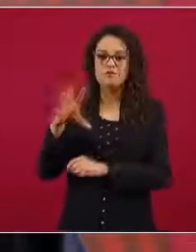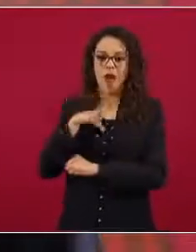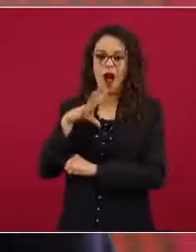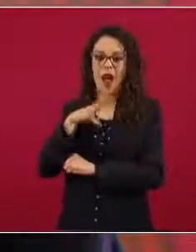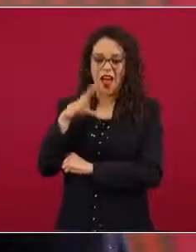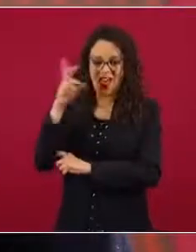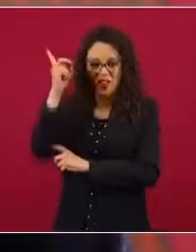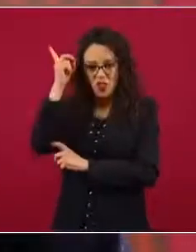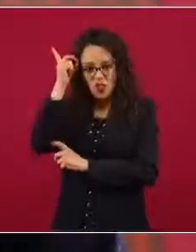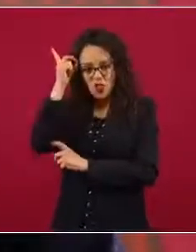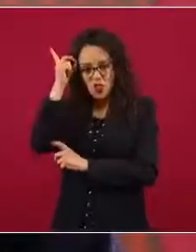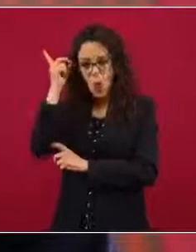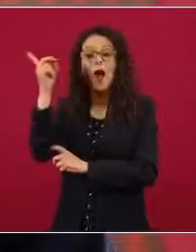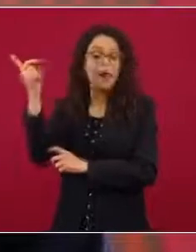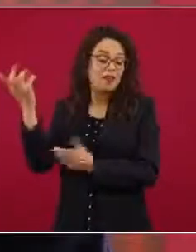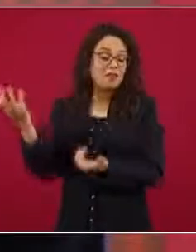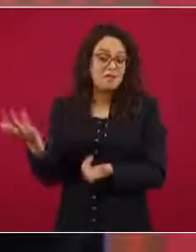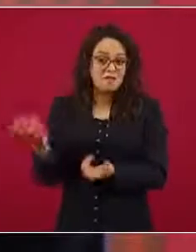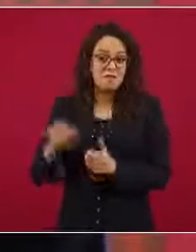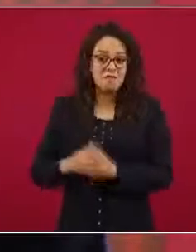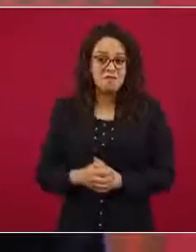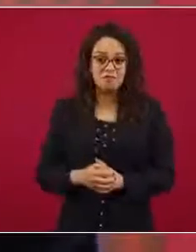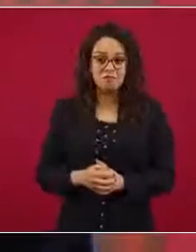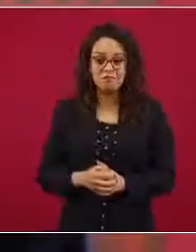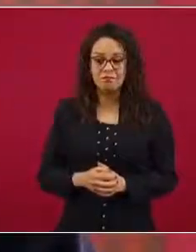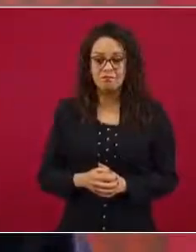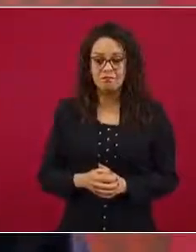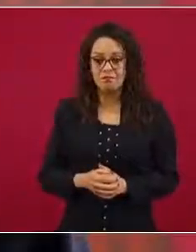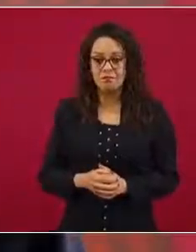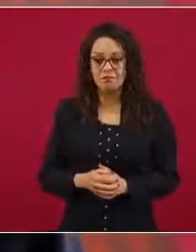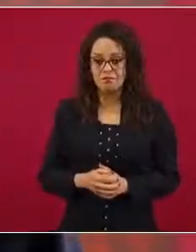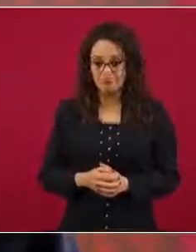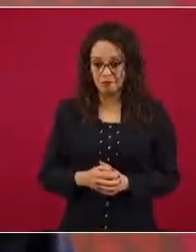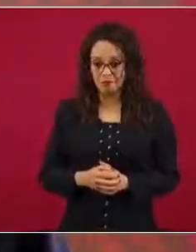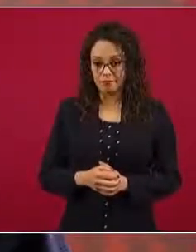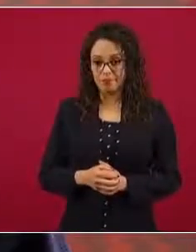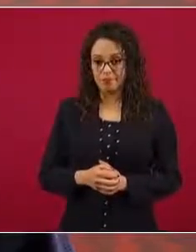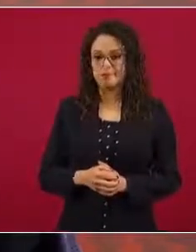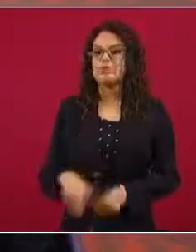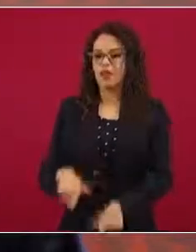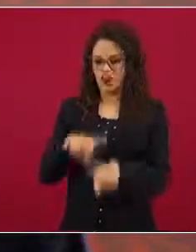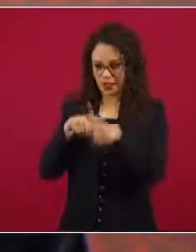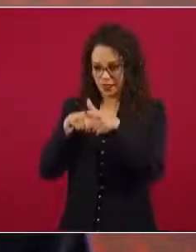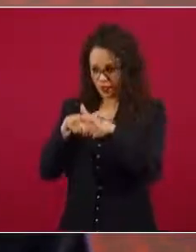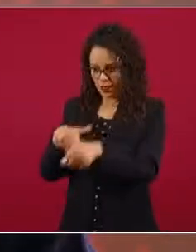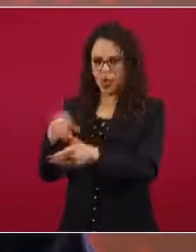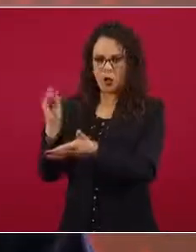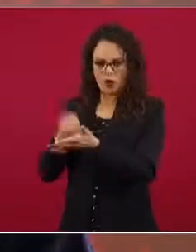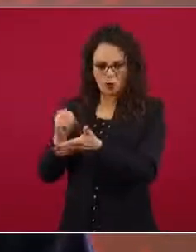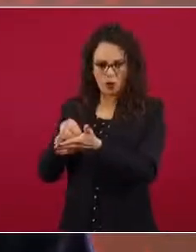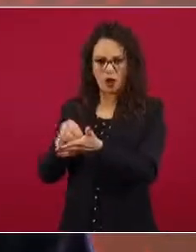O sea, hay un grupo, sigue existiendo, menguado,